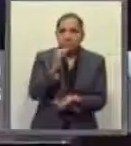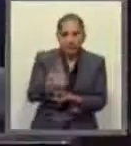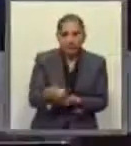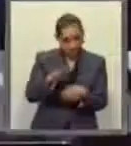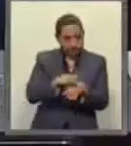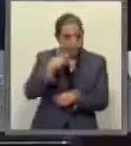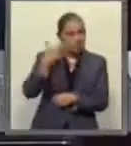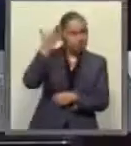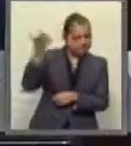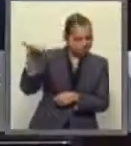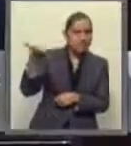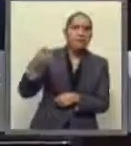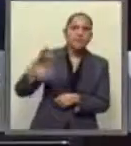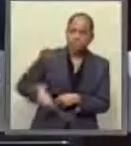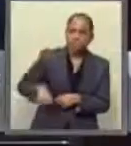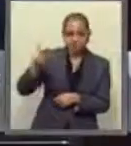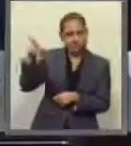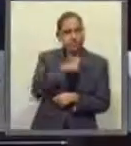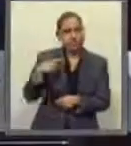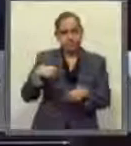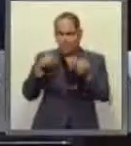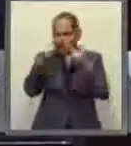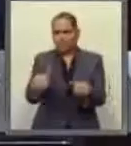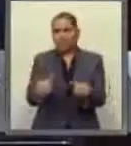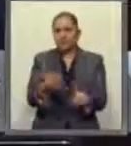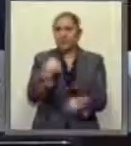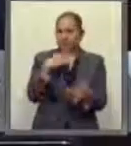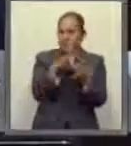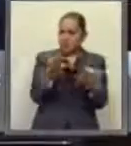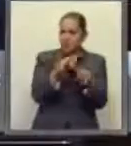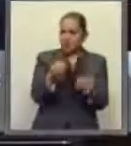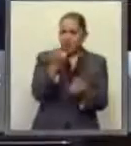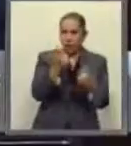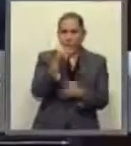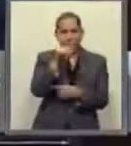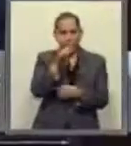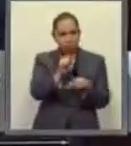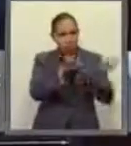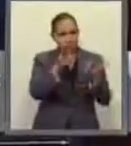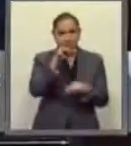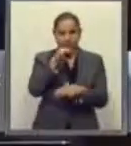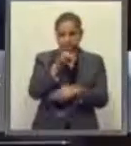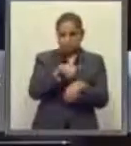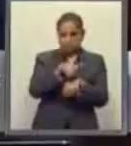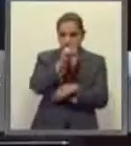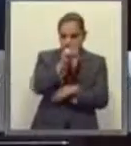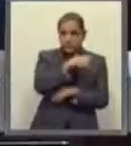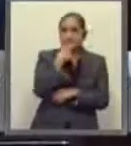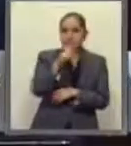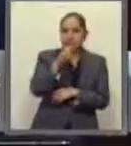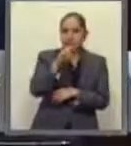este sentido Quiero darles unos datos muy importantes que en el ramo veinte se registra que liconce en 2015